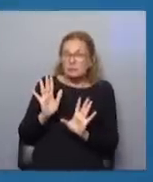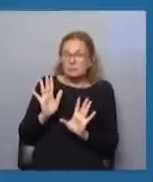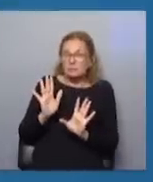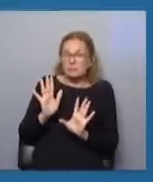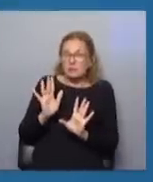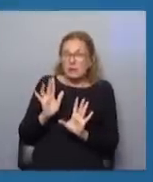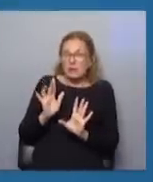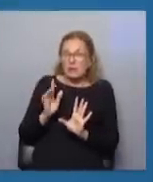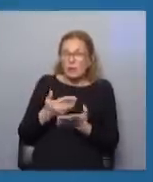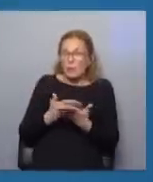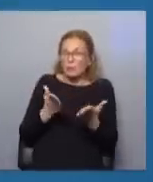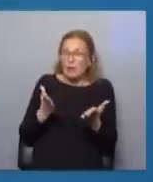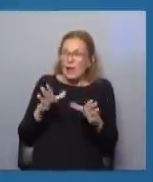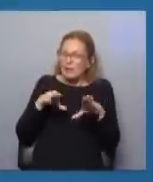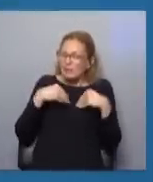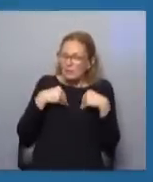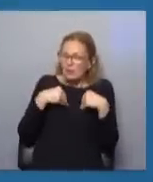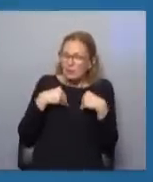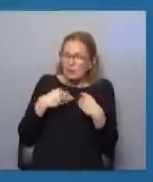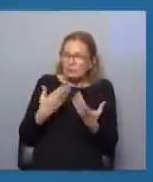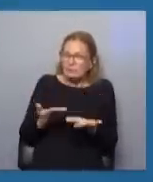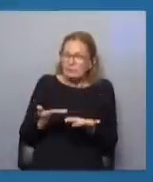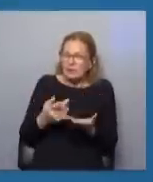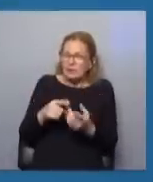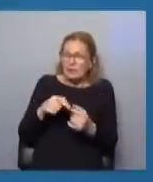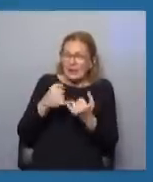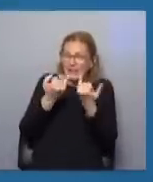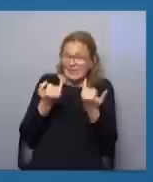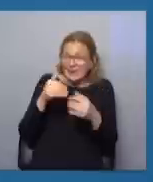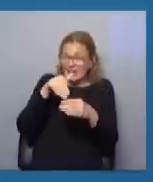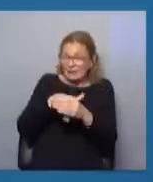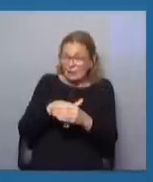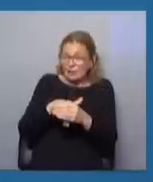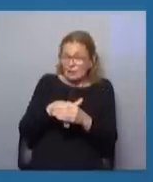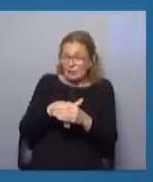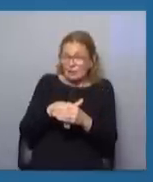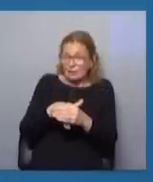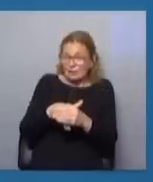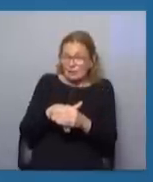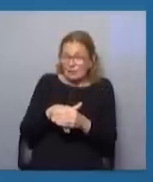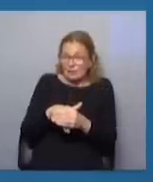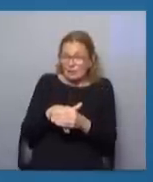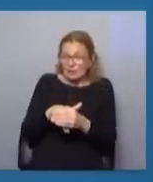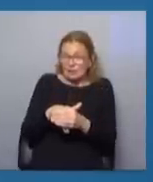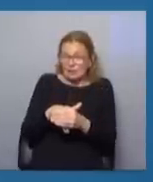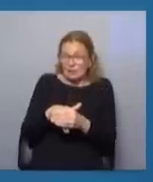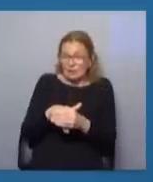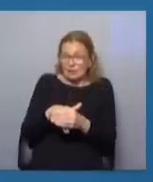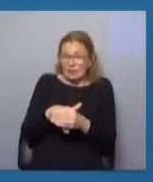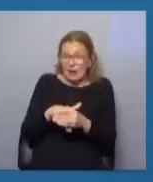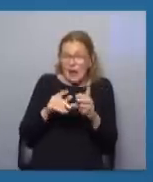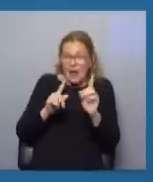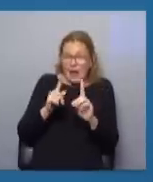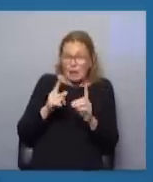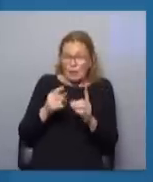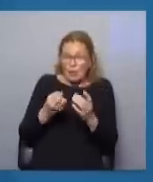hay como una aceptación y bueno y después el día de la elección tuvimos la novedad